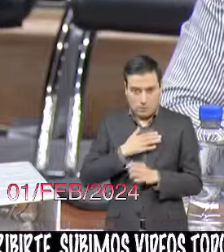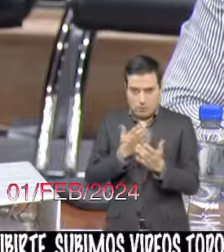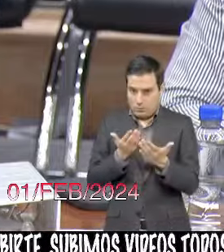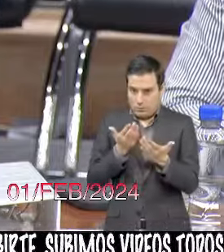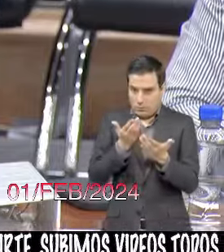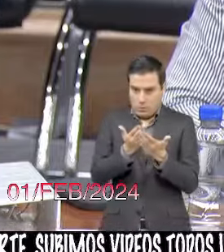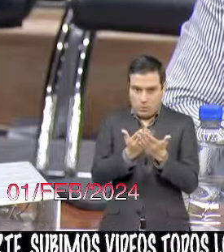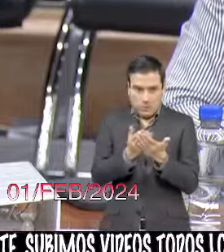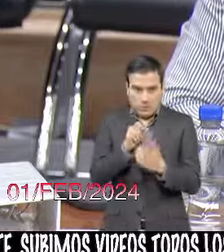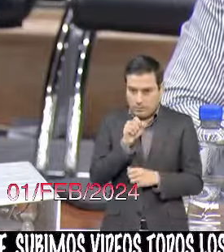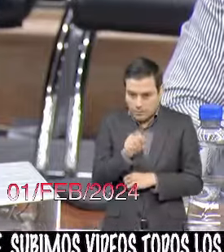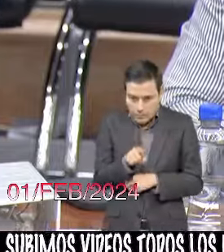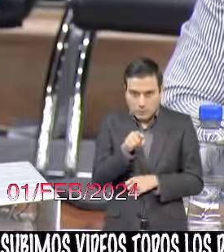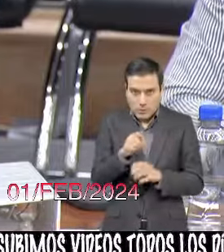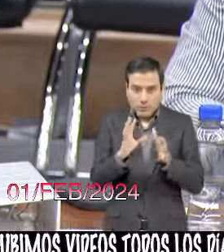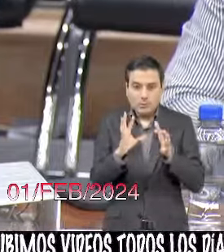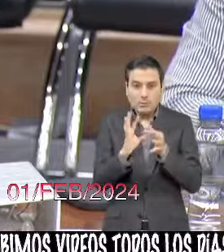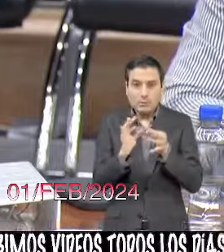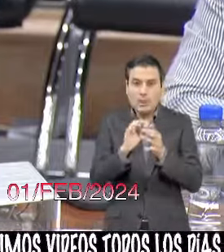el principio de legalidad.